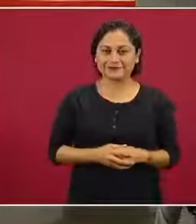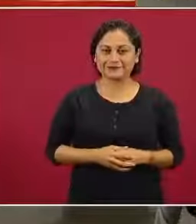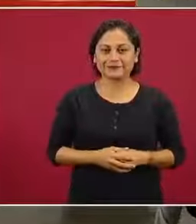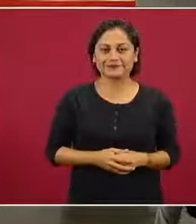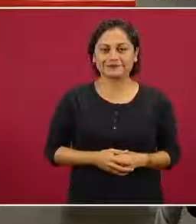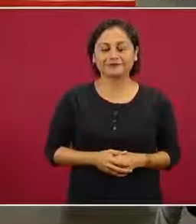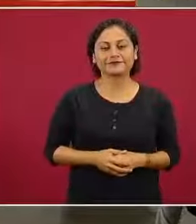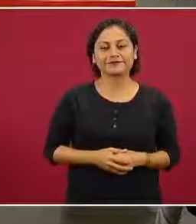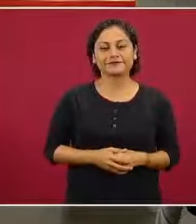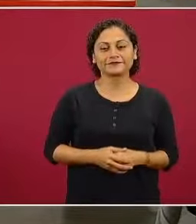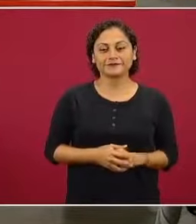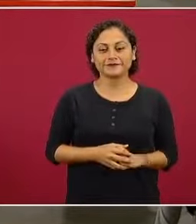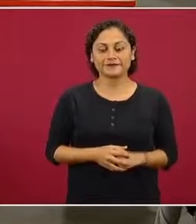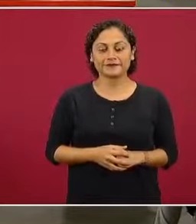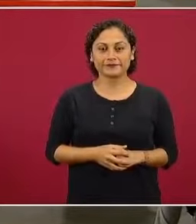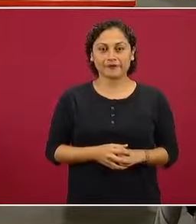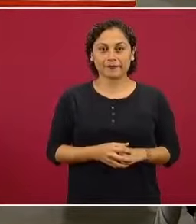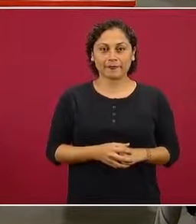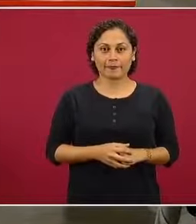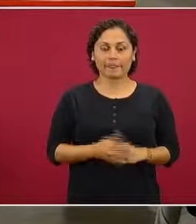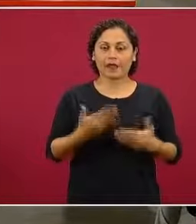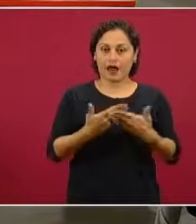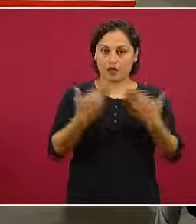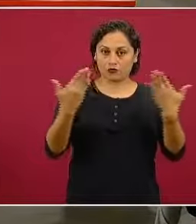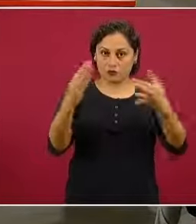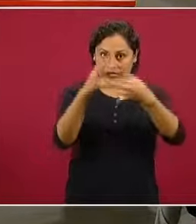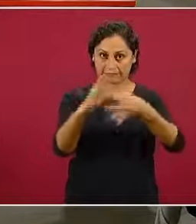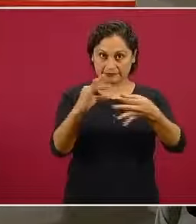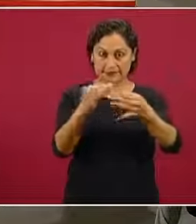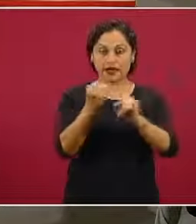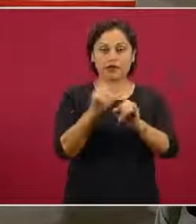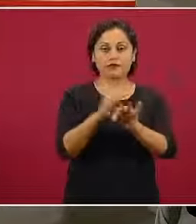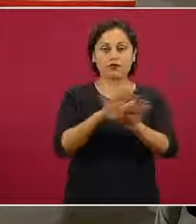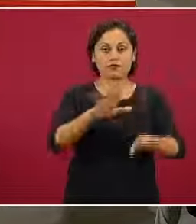a pasar brevemente al informe técnico.